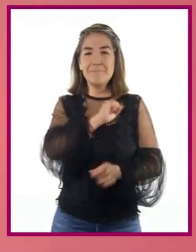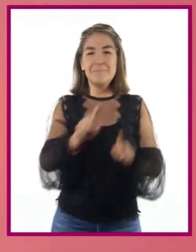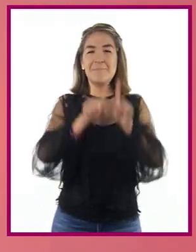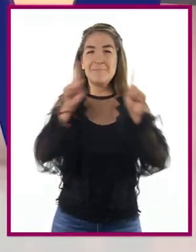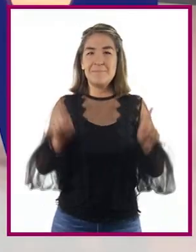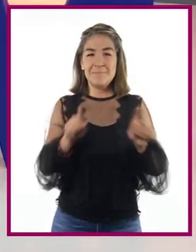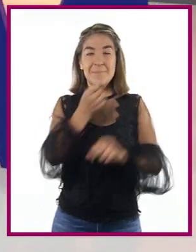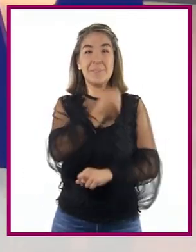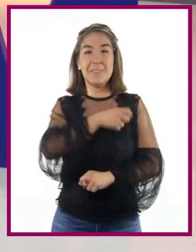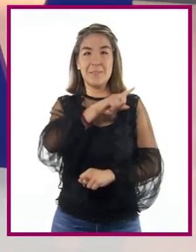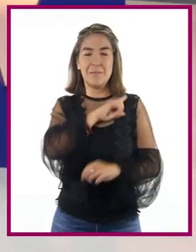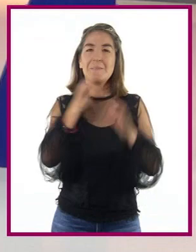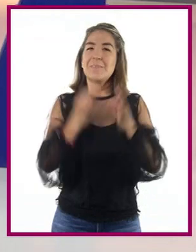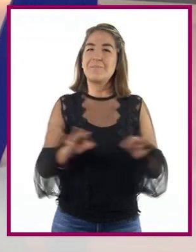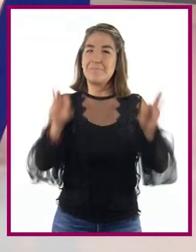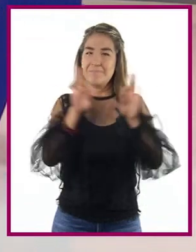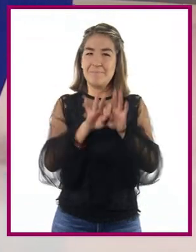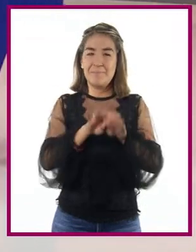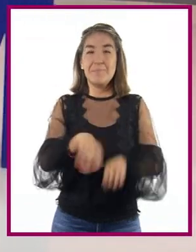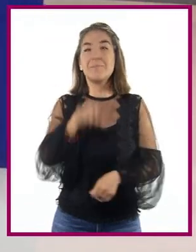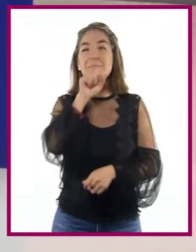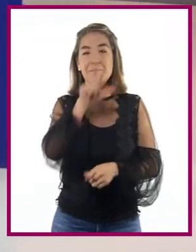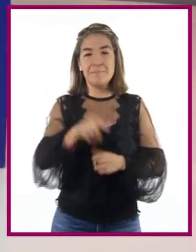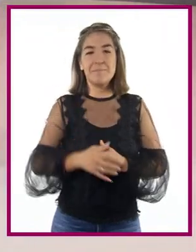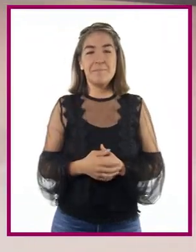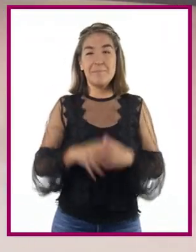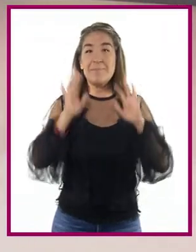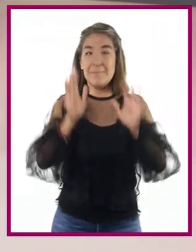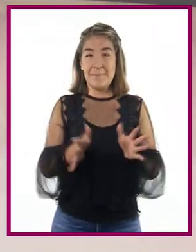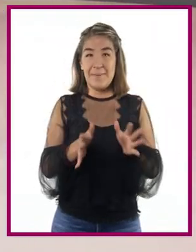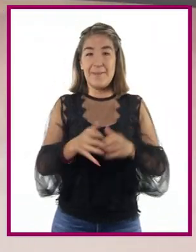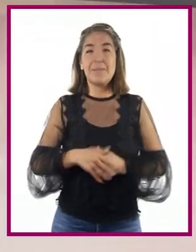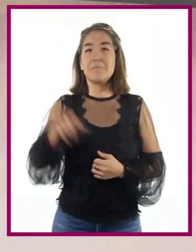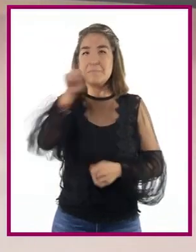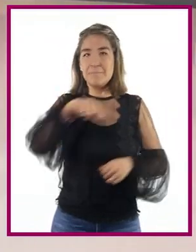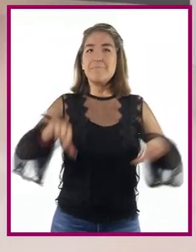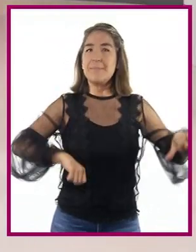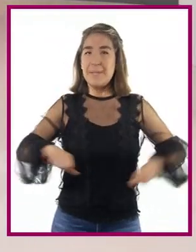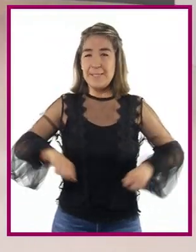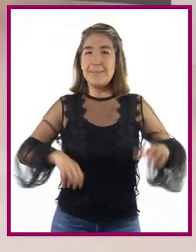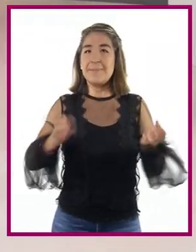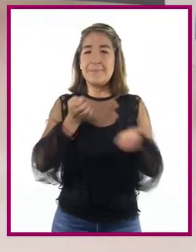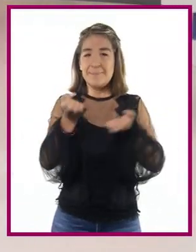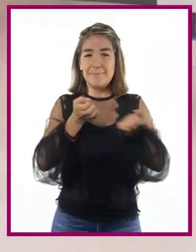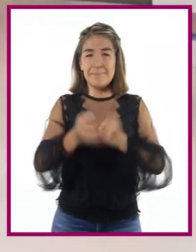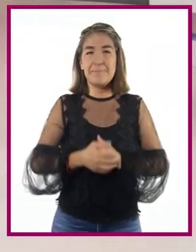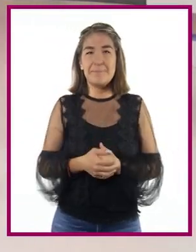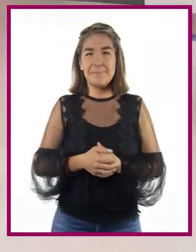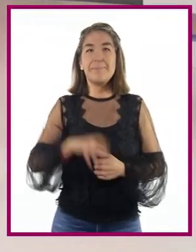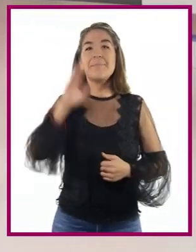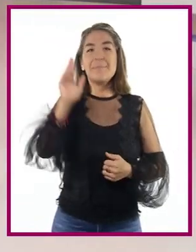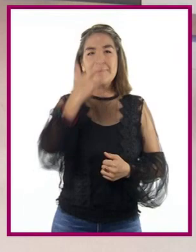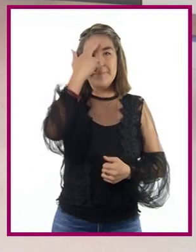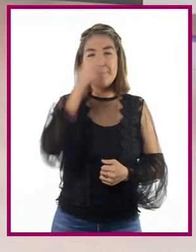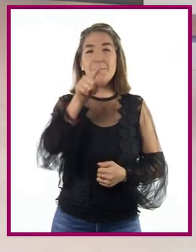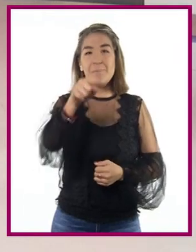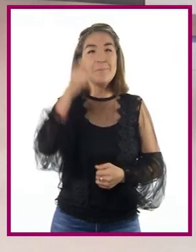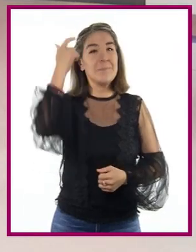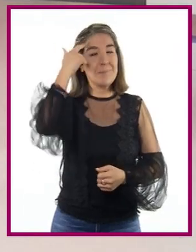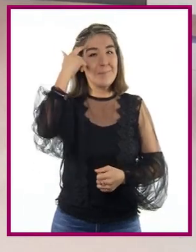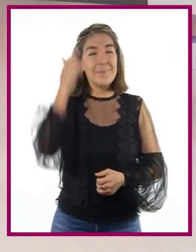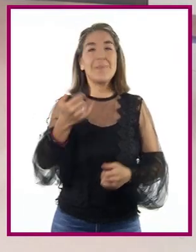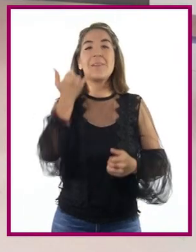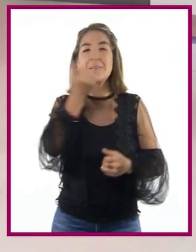La salud es lo primero. Además, ¿ya hicieron algo de ejercicio? Recuerden que mente